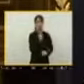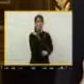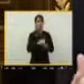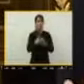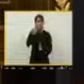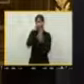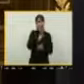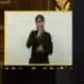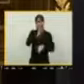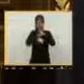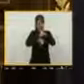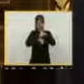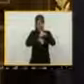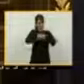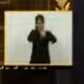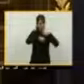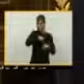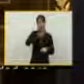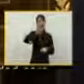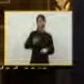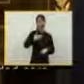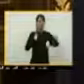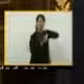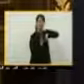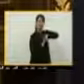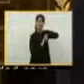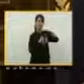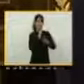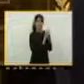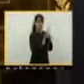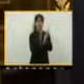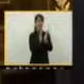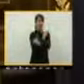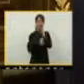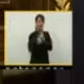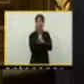cuenta de qué estamos hablando. A ver, ¿por qué le daba yo tanta importancia? Porque todo el interés